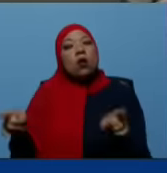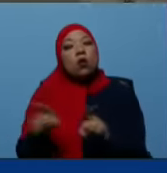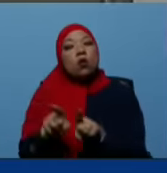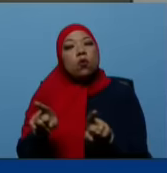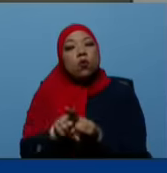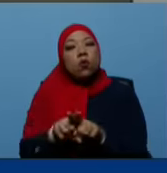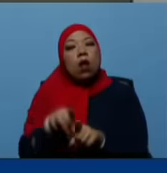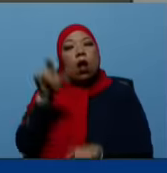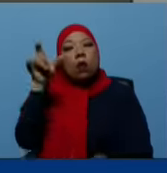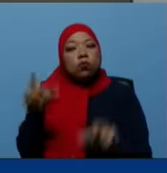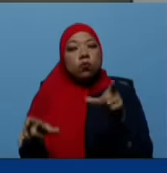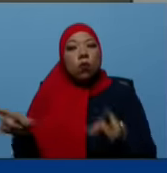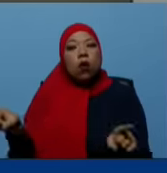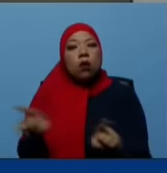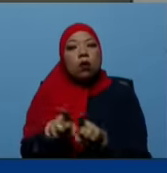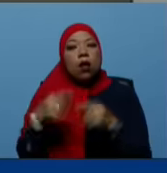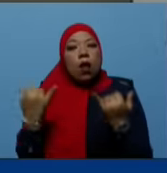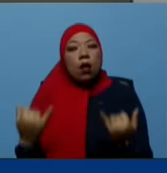Guri,